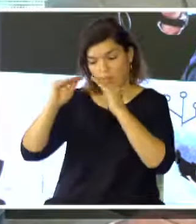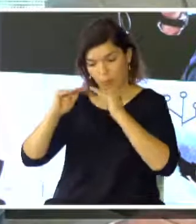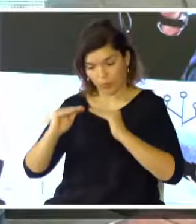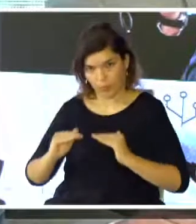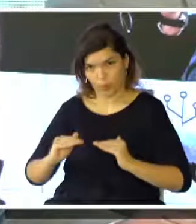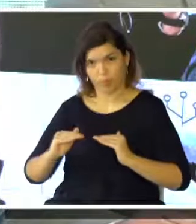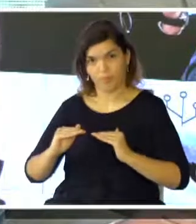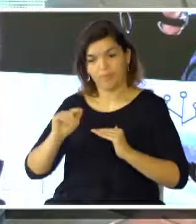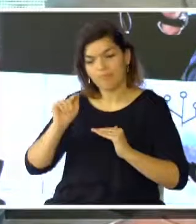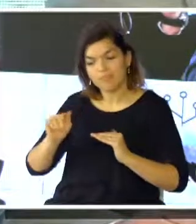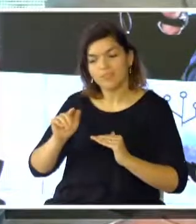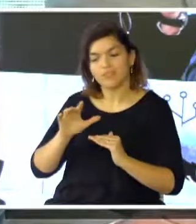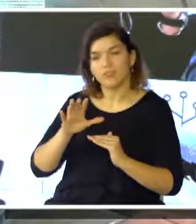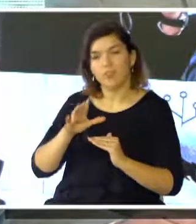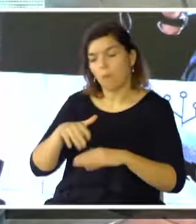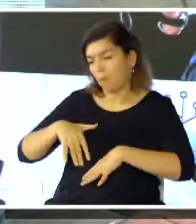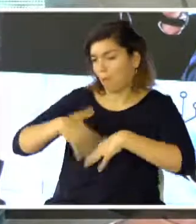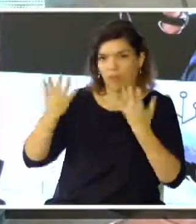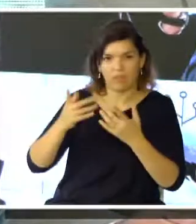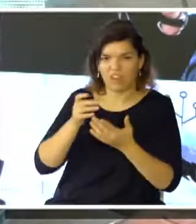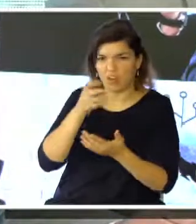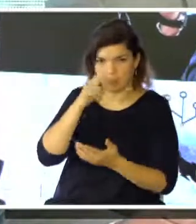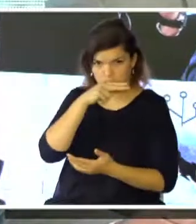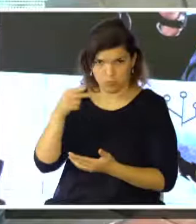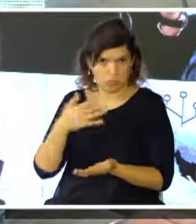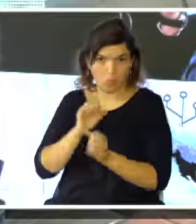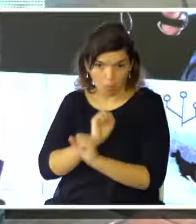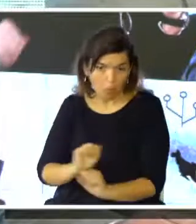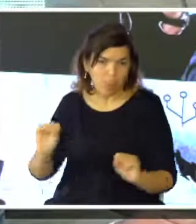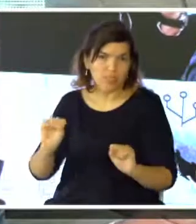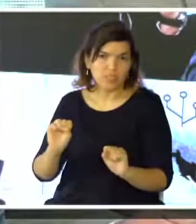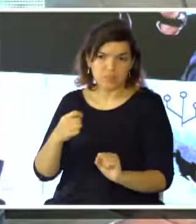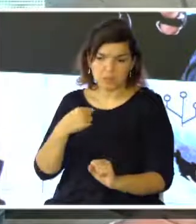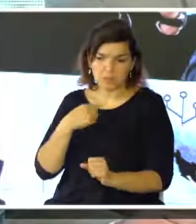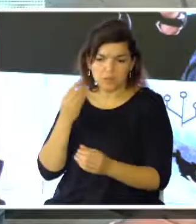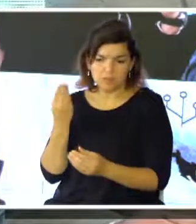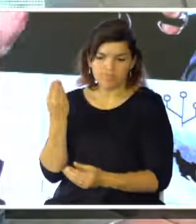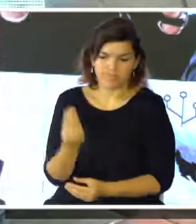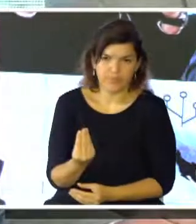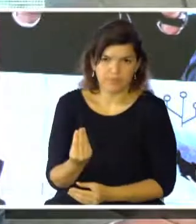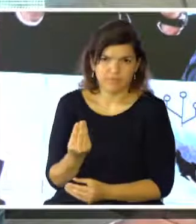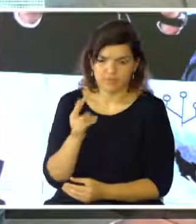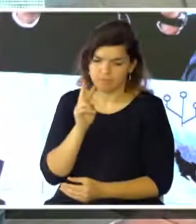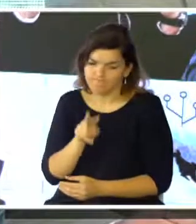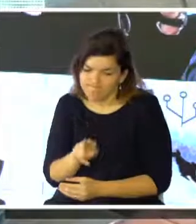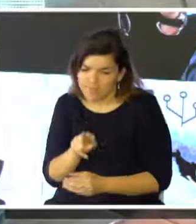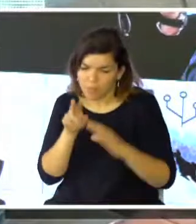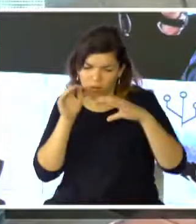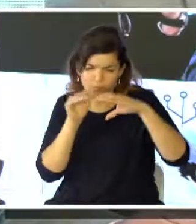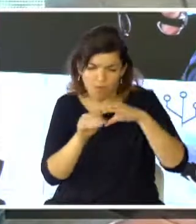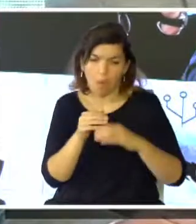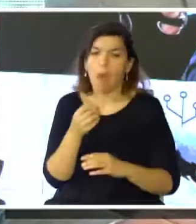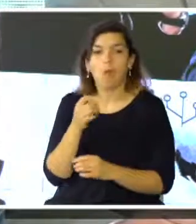eso debería sacar cualquier tipo de suciedad la verdad es que cuando nosotros entramos los conductos de la ciudad son